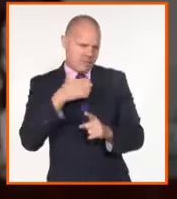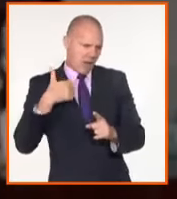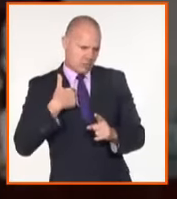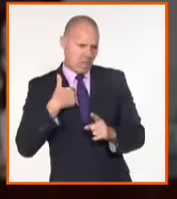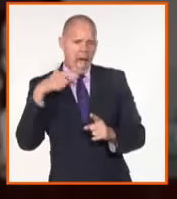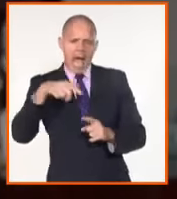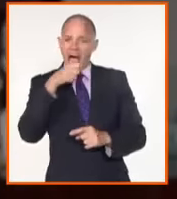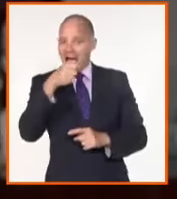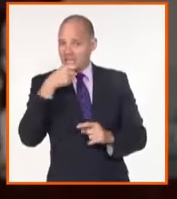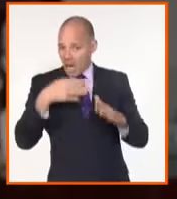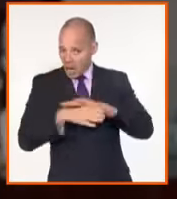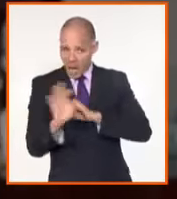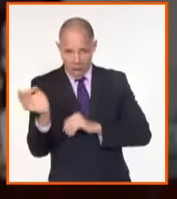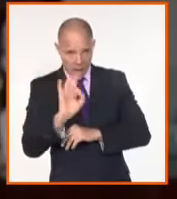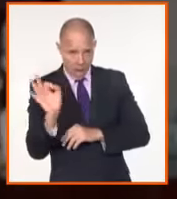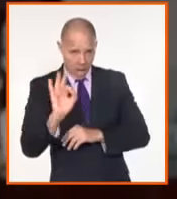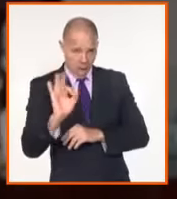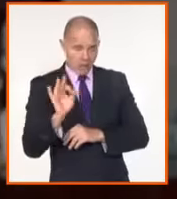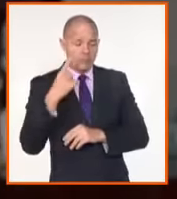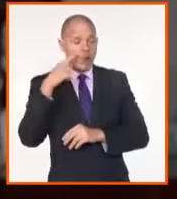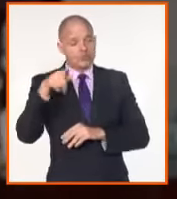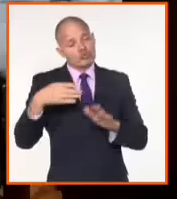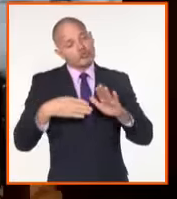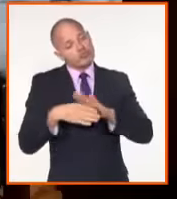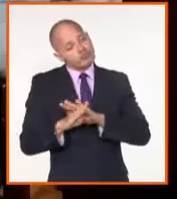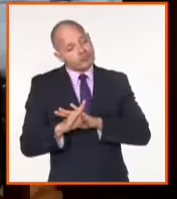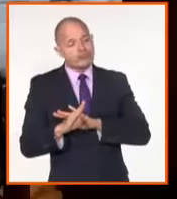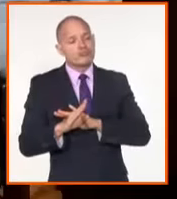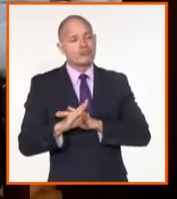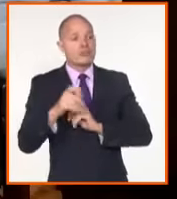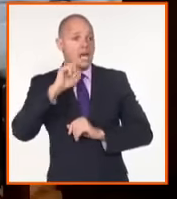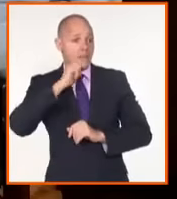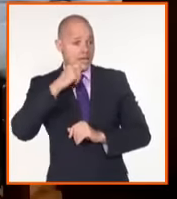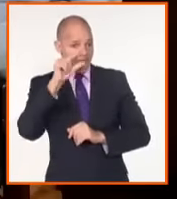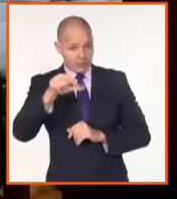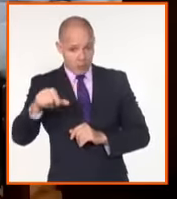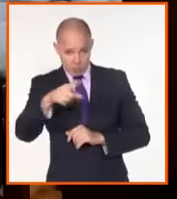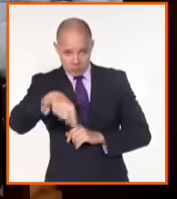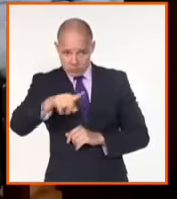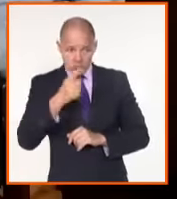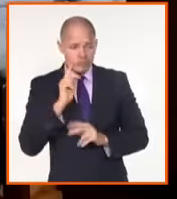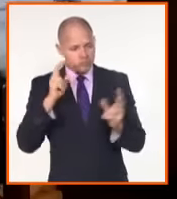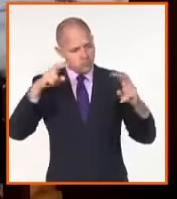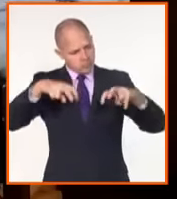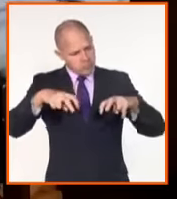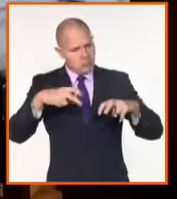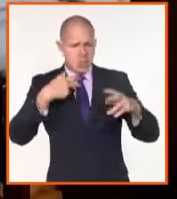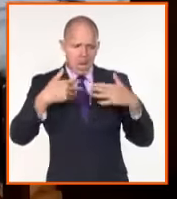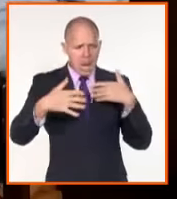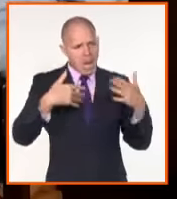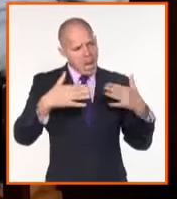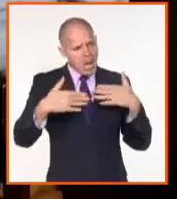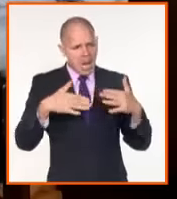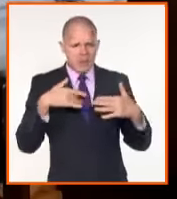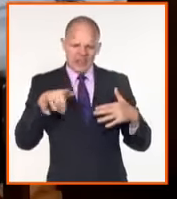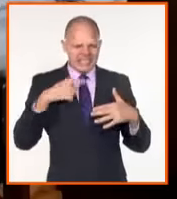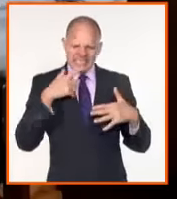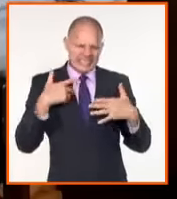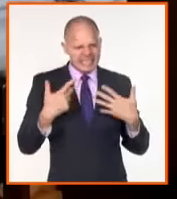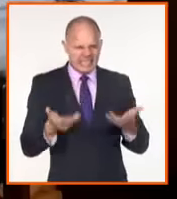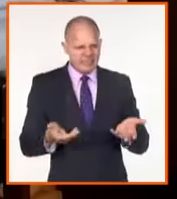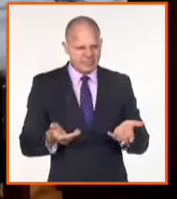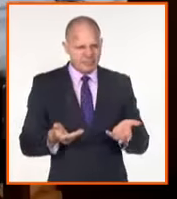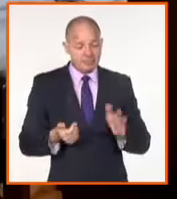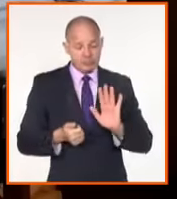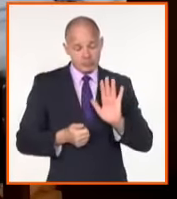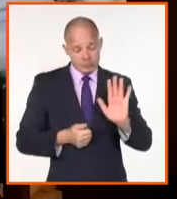prensa, con personalidades políticas norteamericanas. ¿Qué comprensión encontró hacia la situación de Cuba? Primero, estos